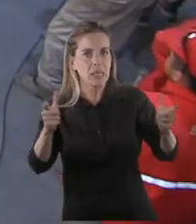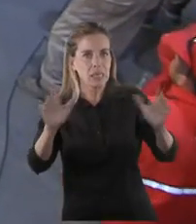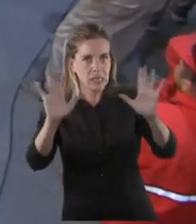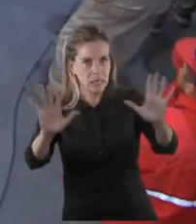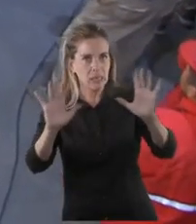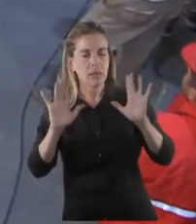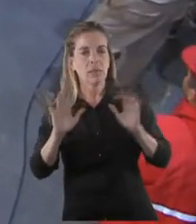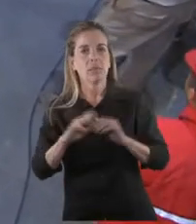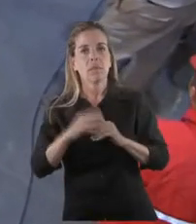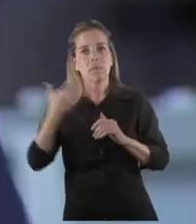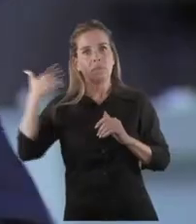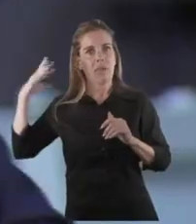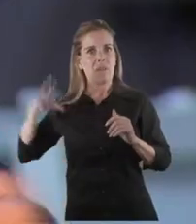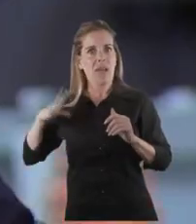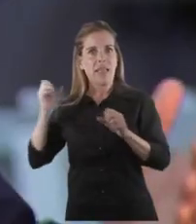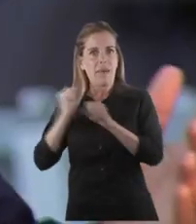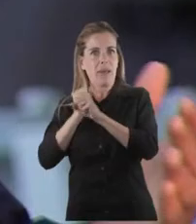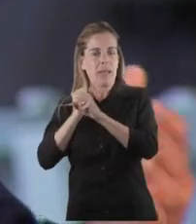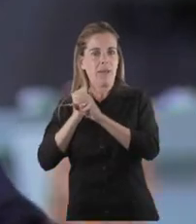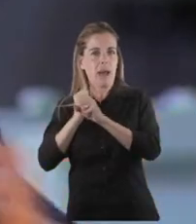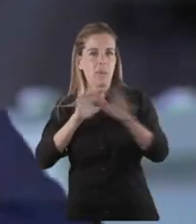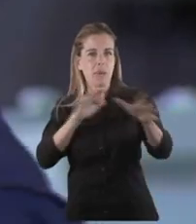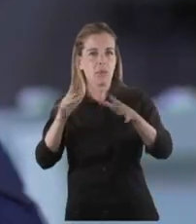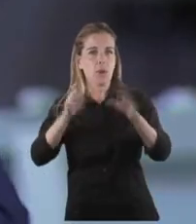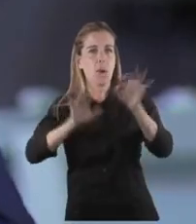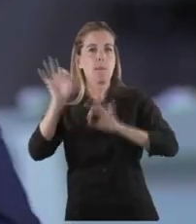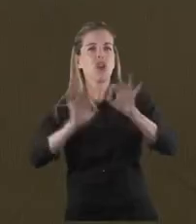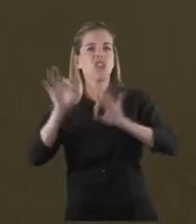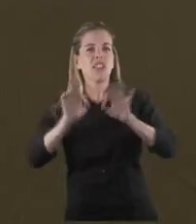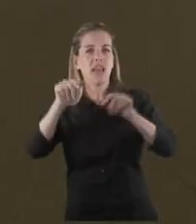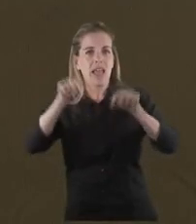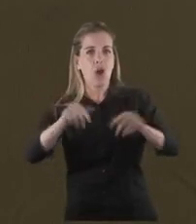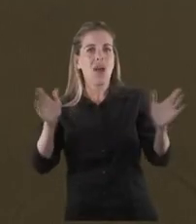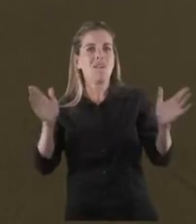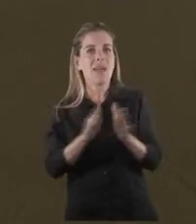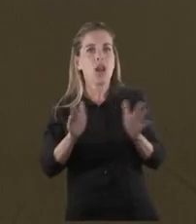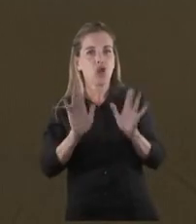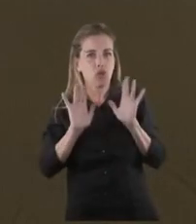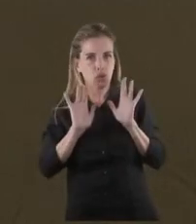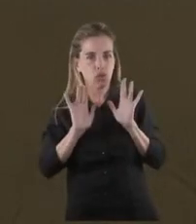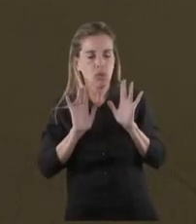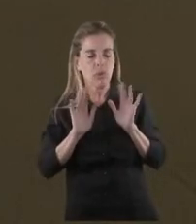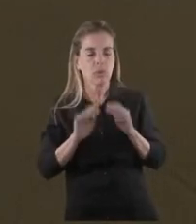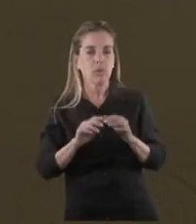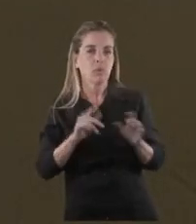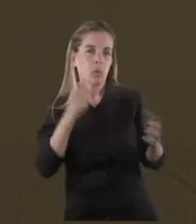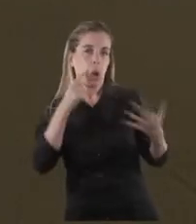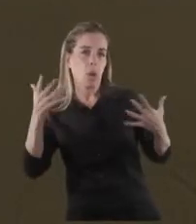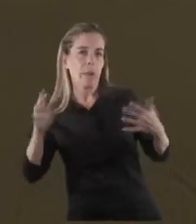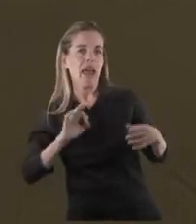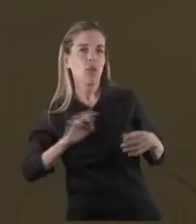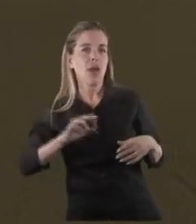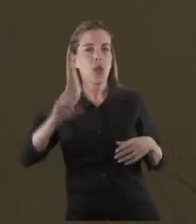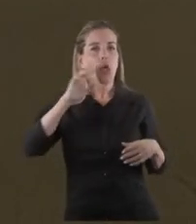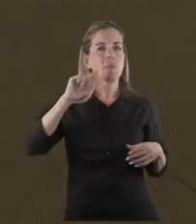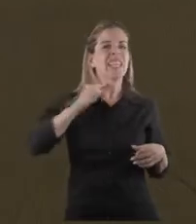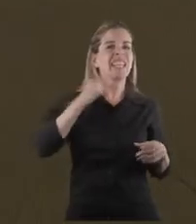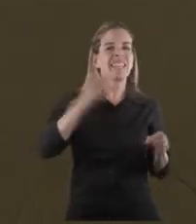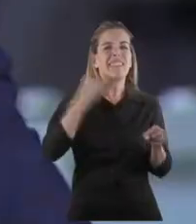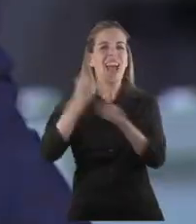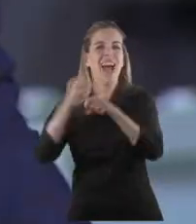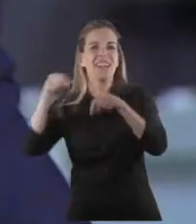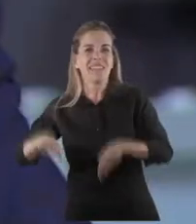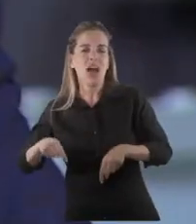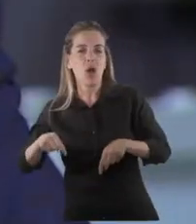desempleo de las más bajas del 2013. Estamos en una actividad que es